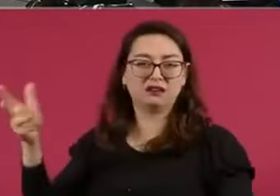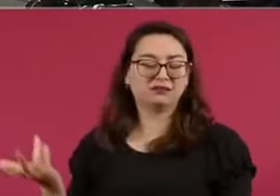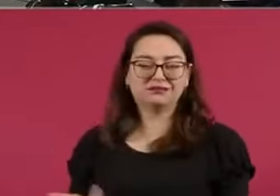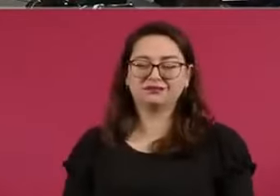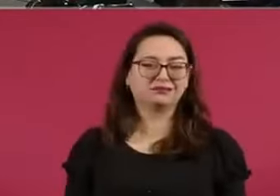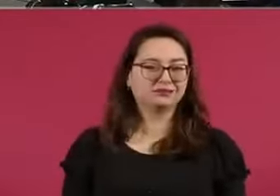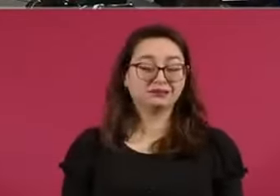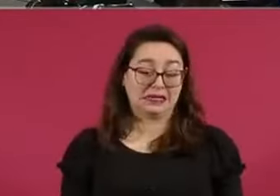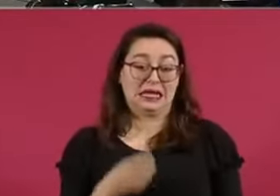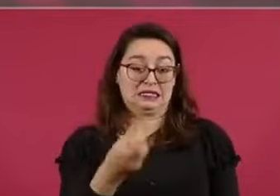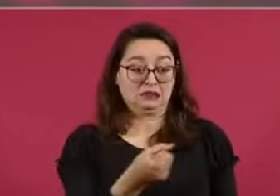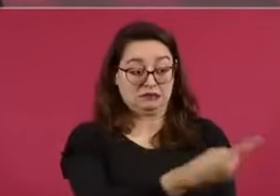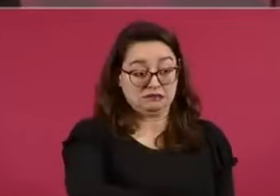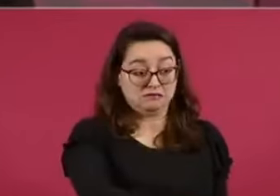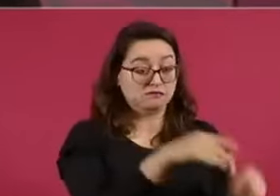partidarios